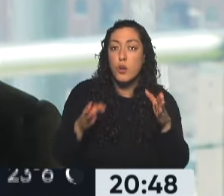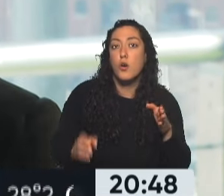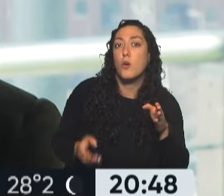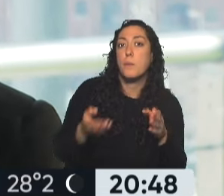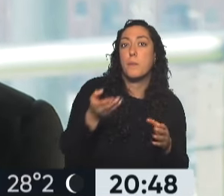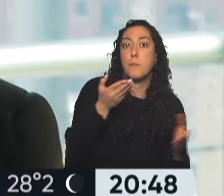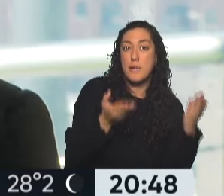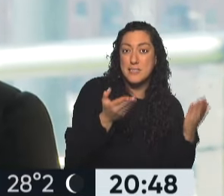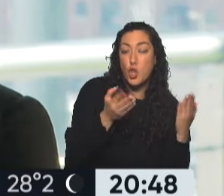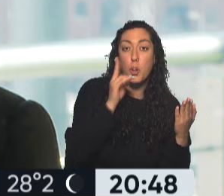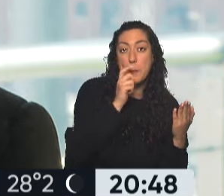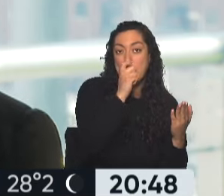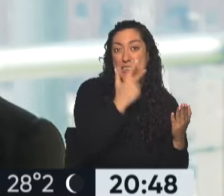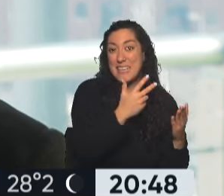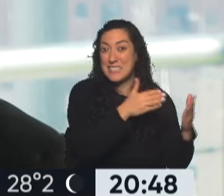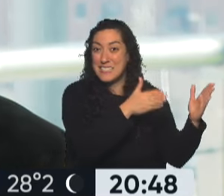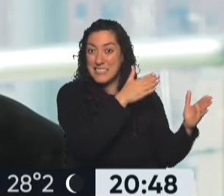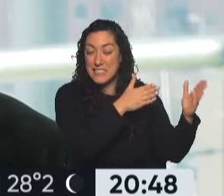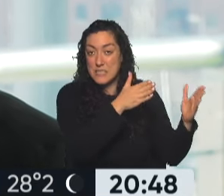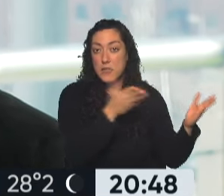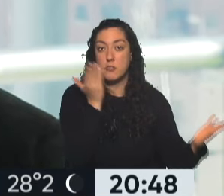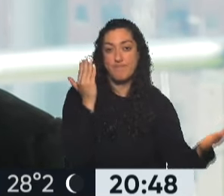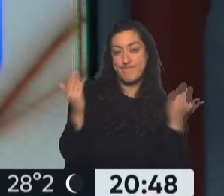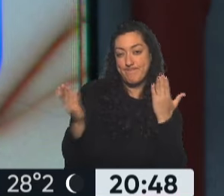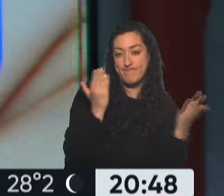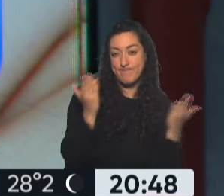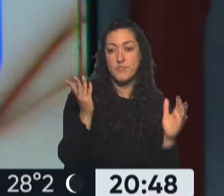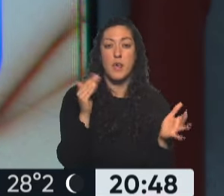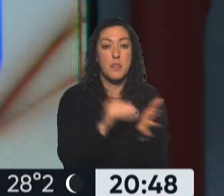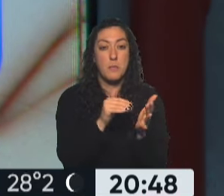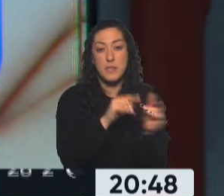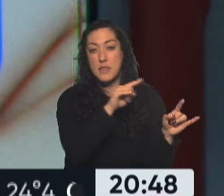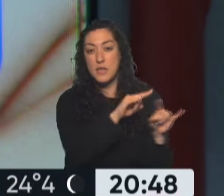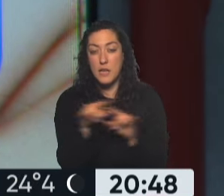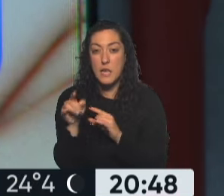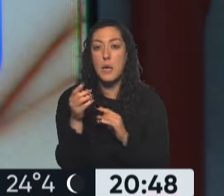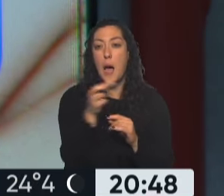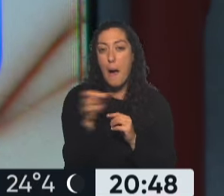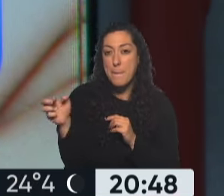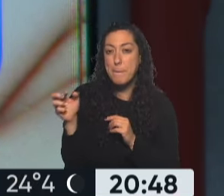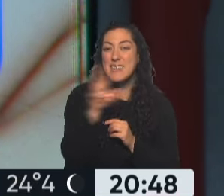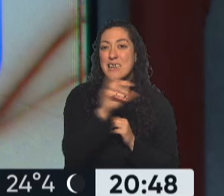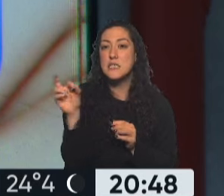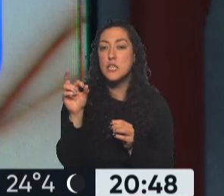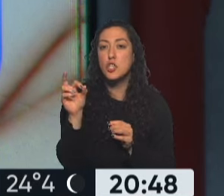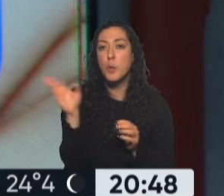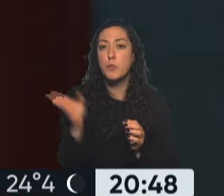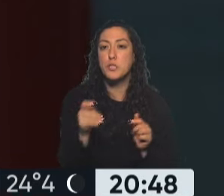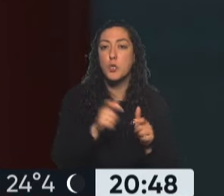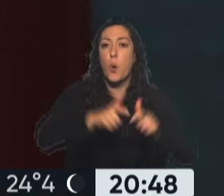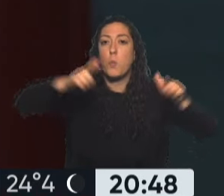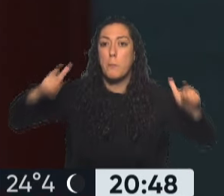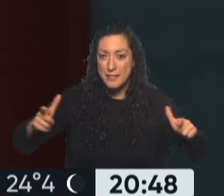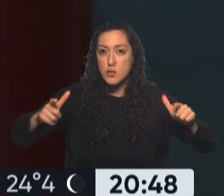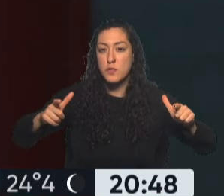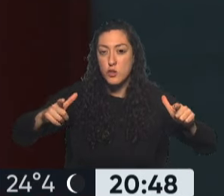2023, tenemos, dependiendo la plataforma de la que se trate, hasta un 300% de aumento en